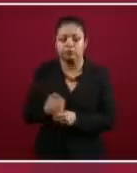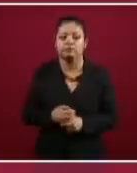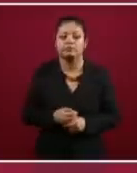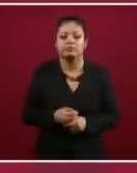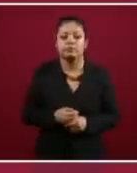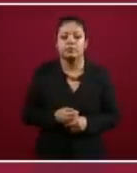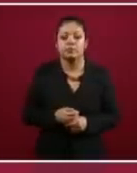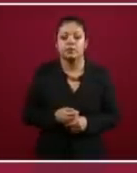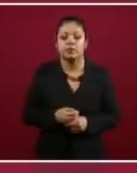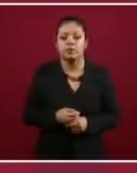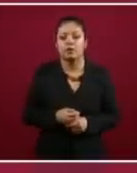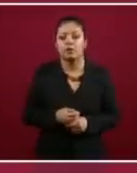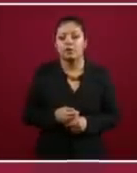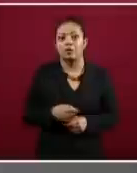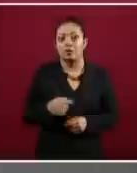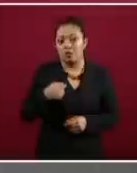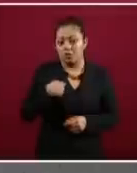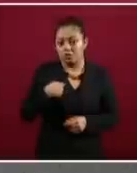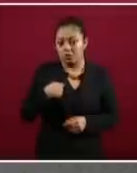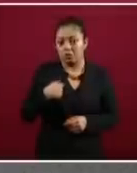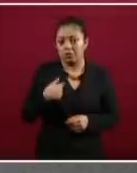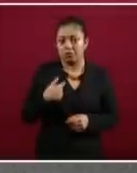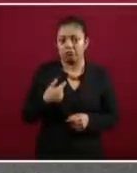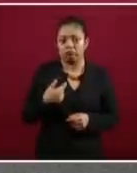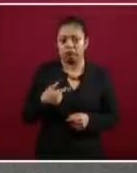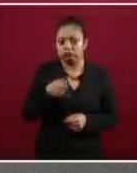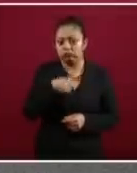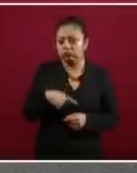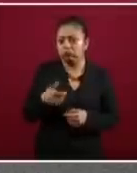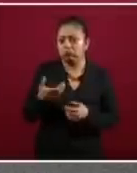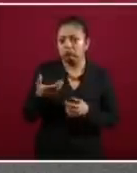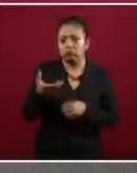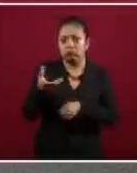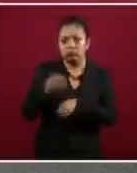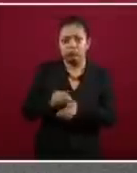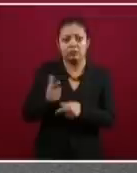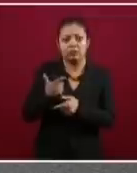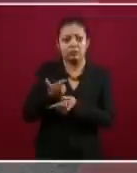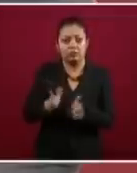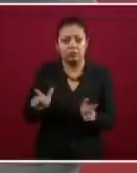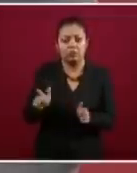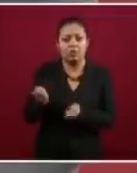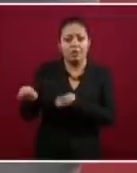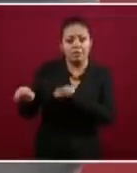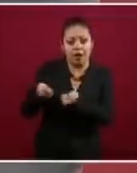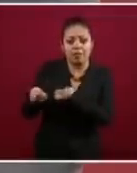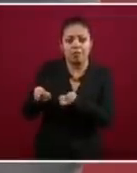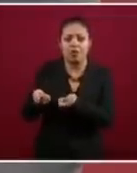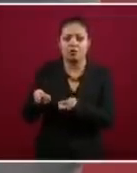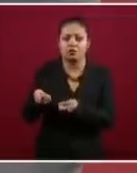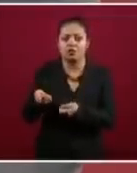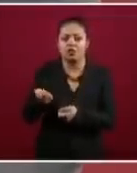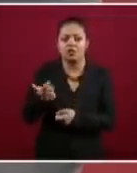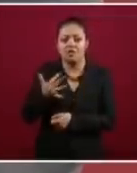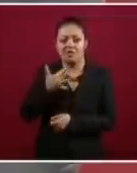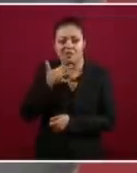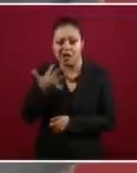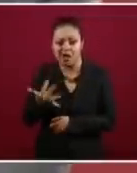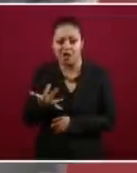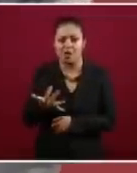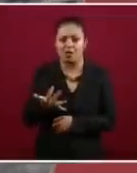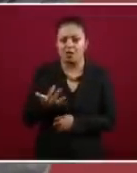no se puede permitir la manipulación y los fraudes en los sindicatos.